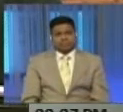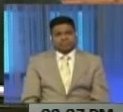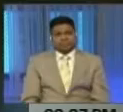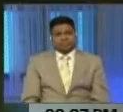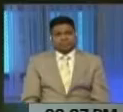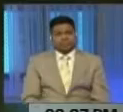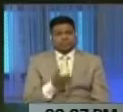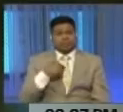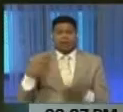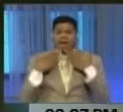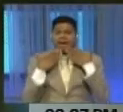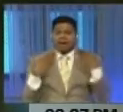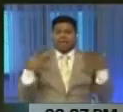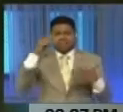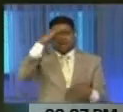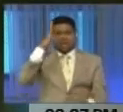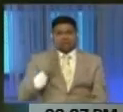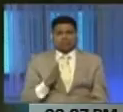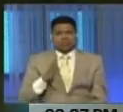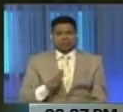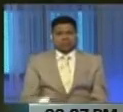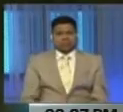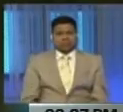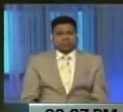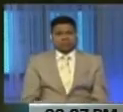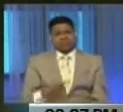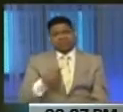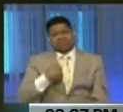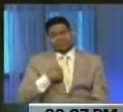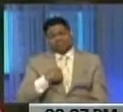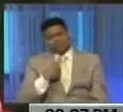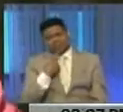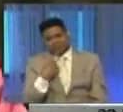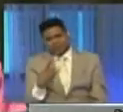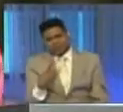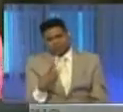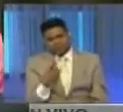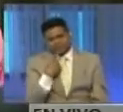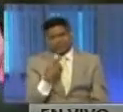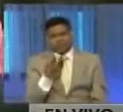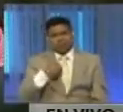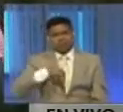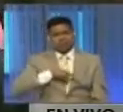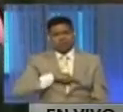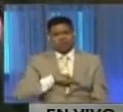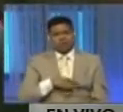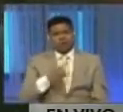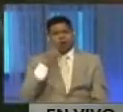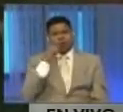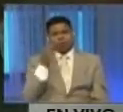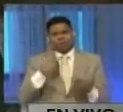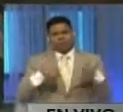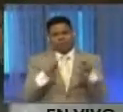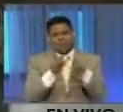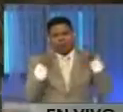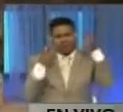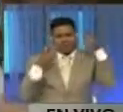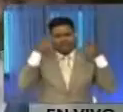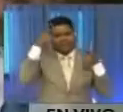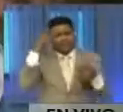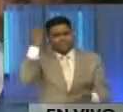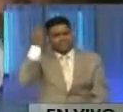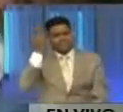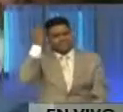Tenemos que dar gracias a Dios, digo yo y decimos nosotros, de haber tenido un hombre como Hugo Chávez, pensador,